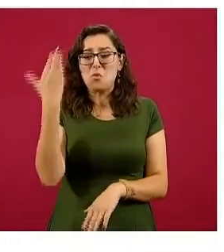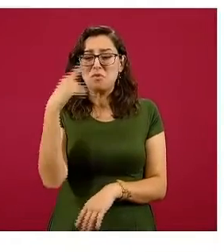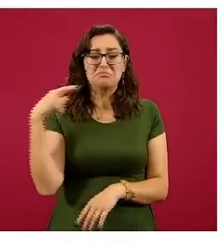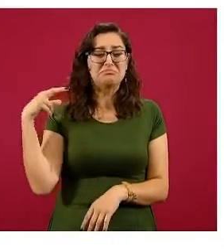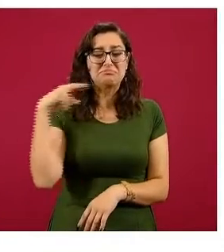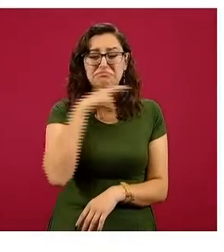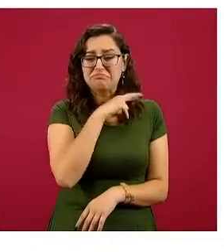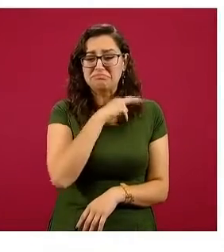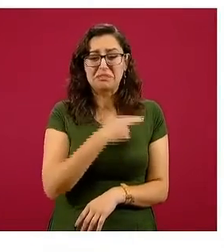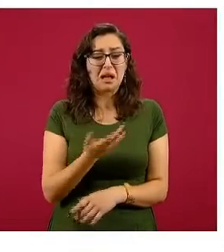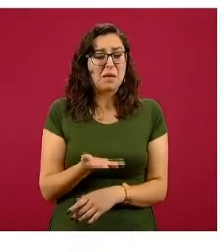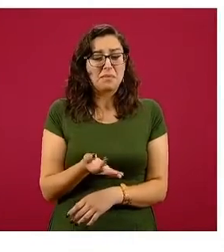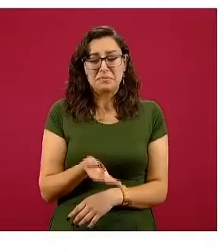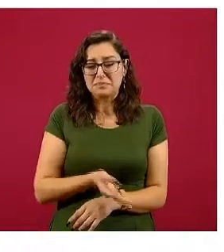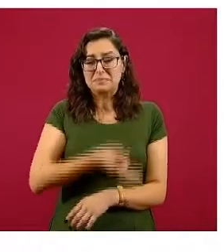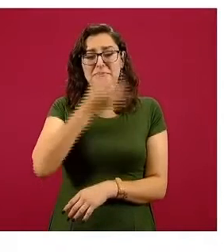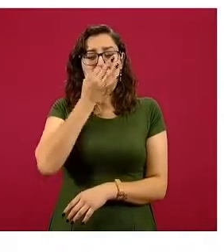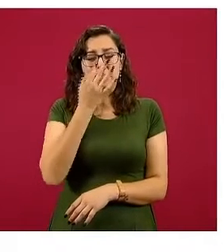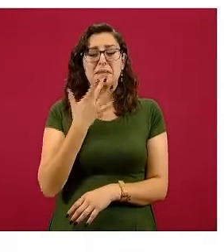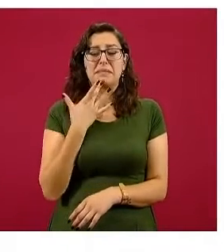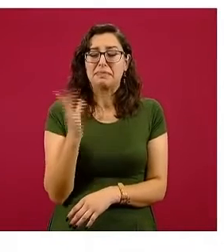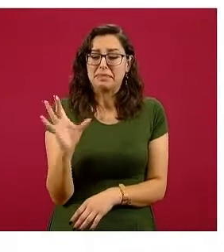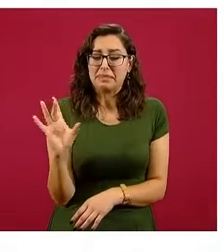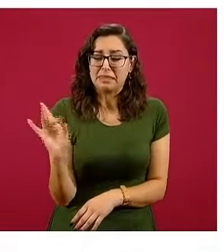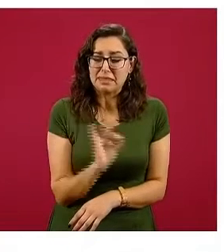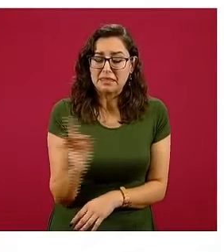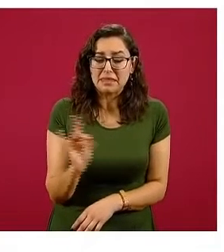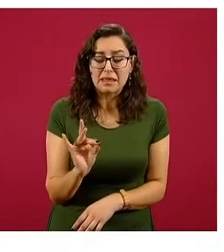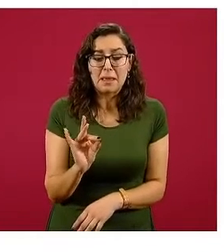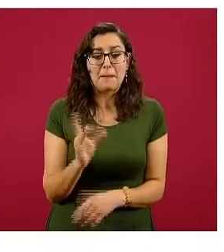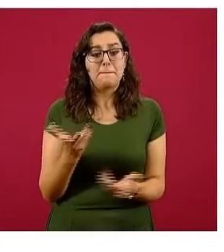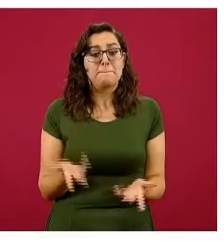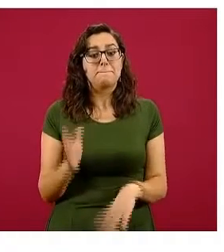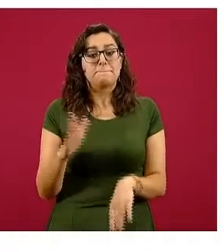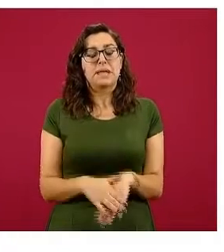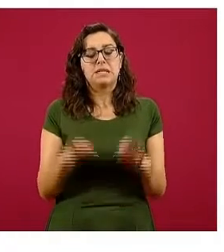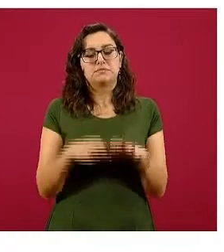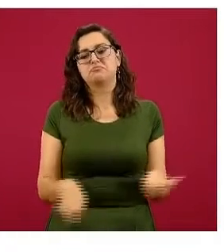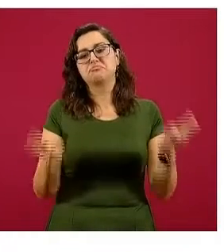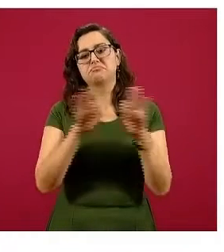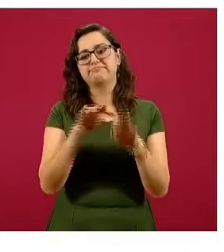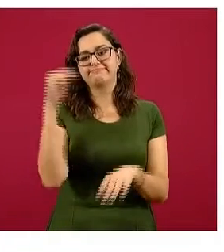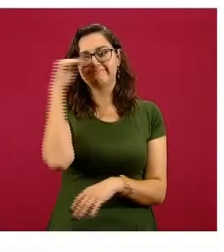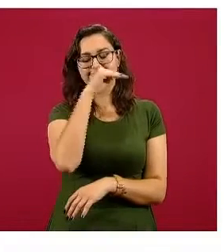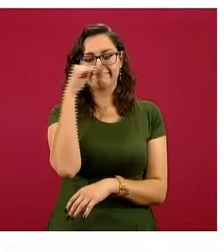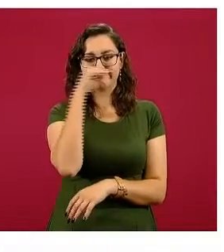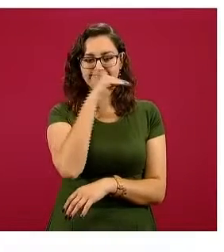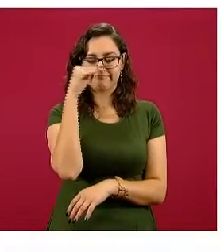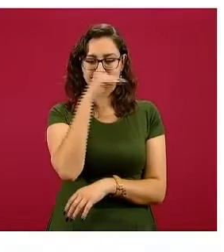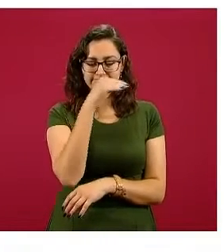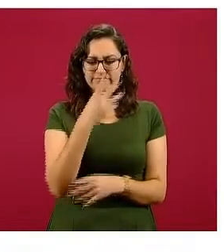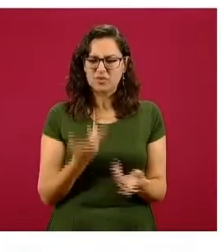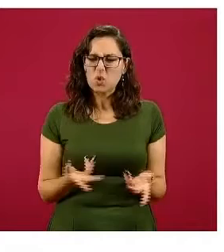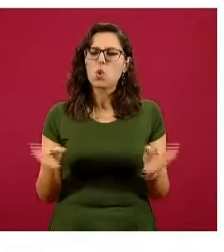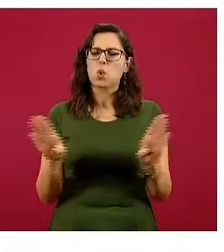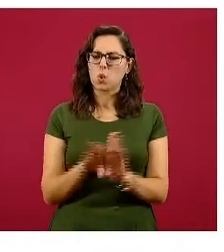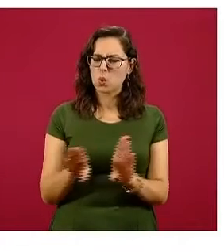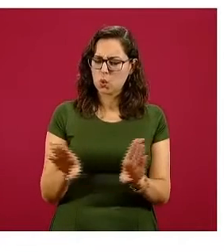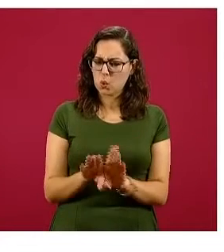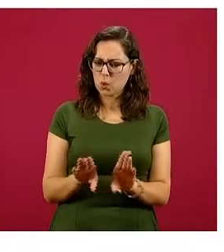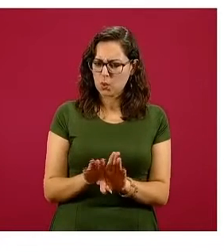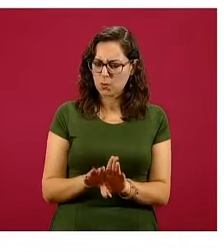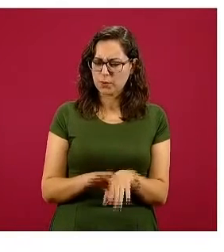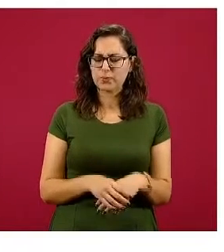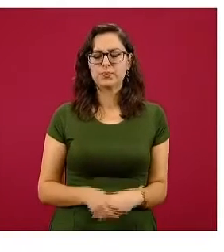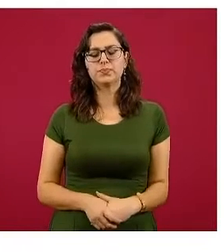sencillo, eficaz y lo más importante es que es gratuito. El procedimiento se